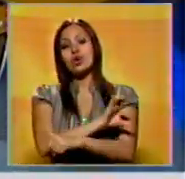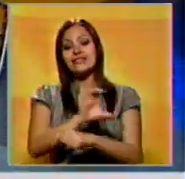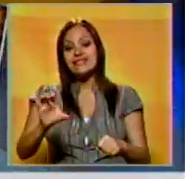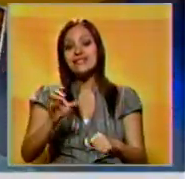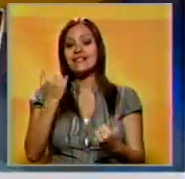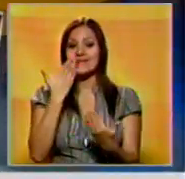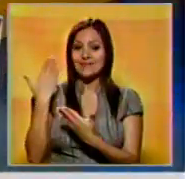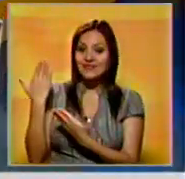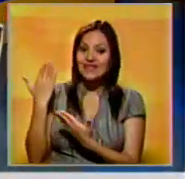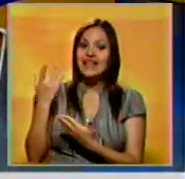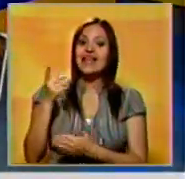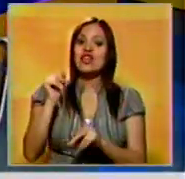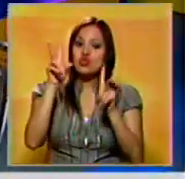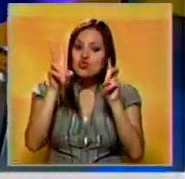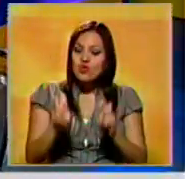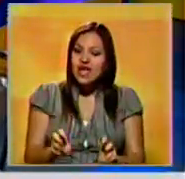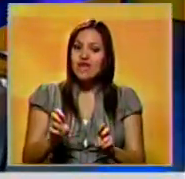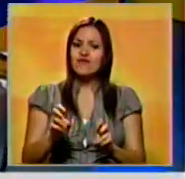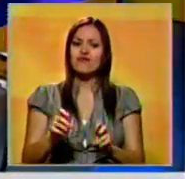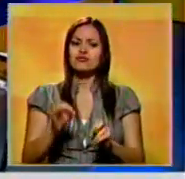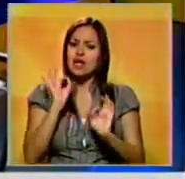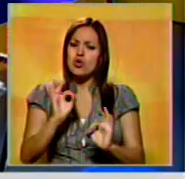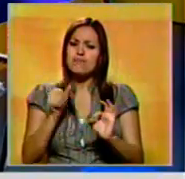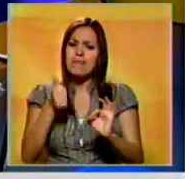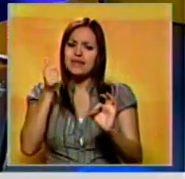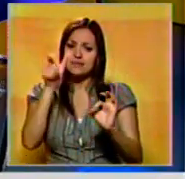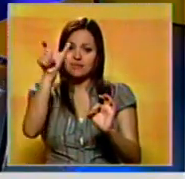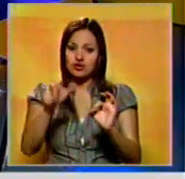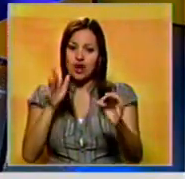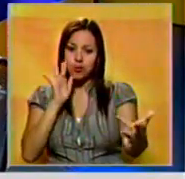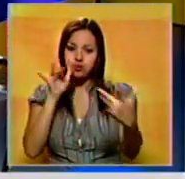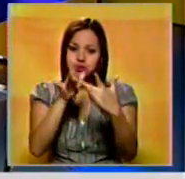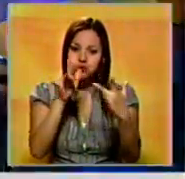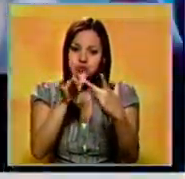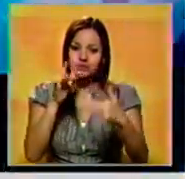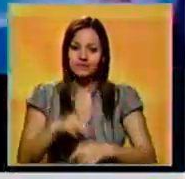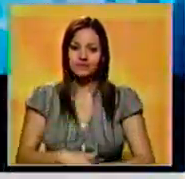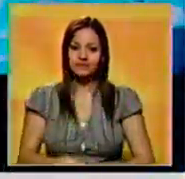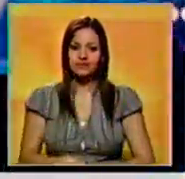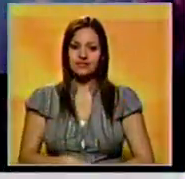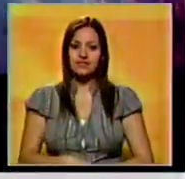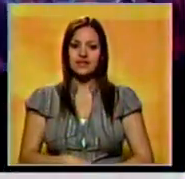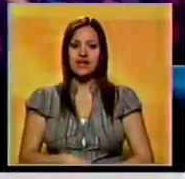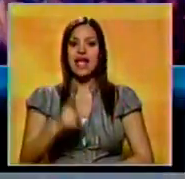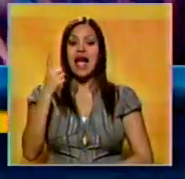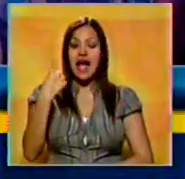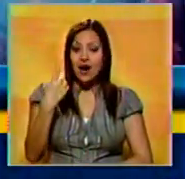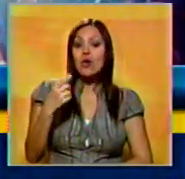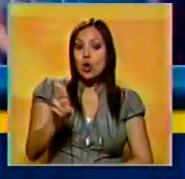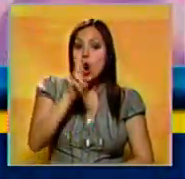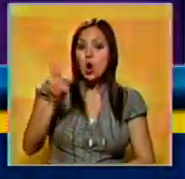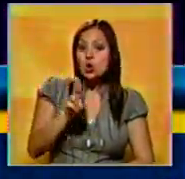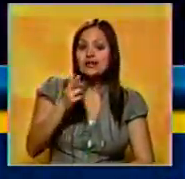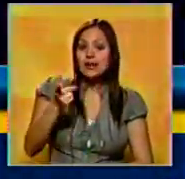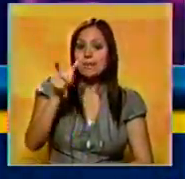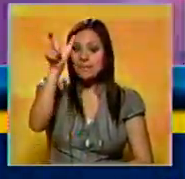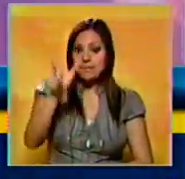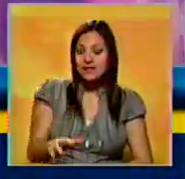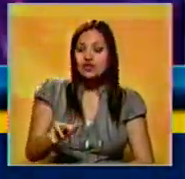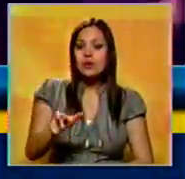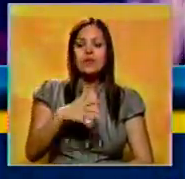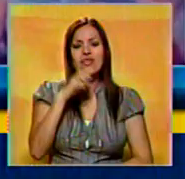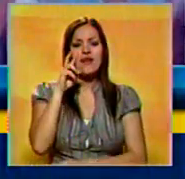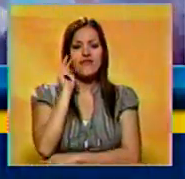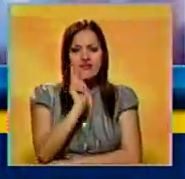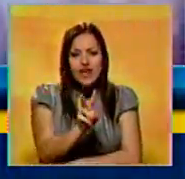Martin lanzará una aplicación que lo acercará mucho más a sus fanáticos. Se trata de un dispositivo que le permitirá a sus seguidores verlo